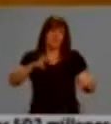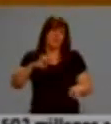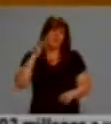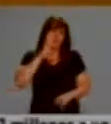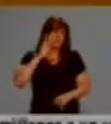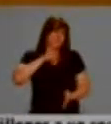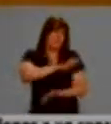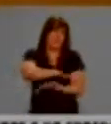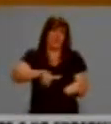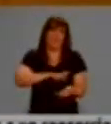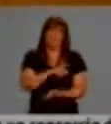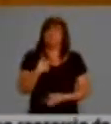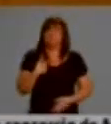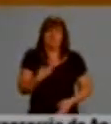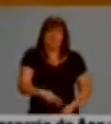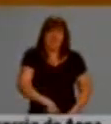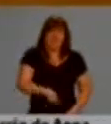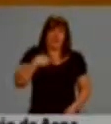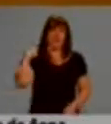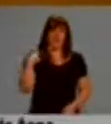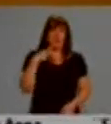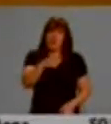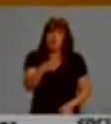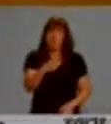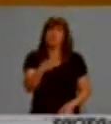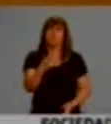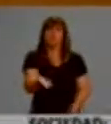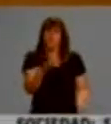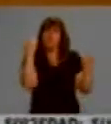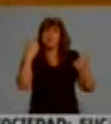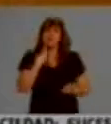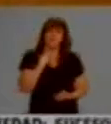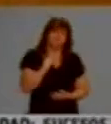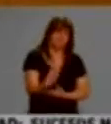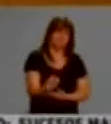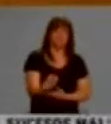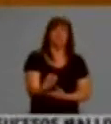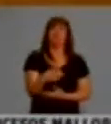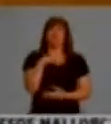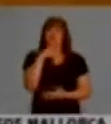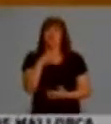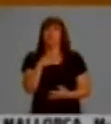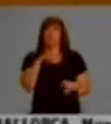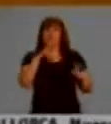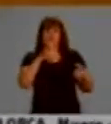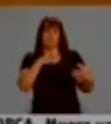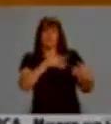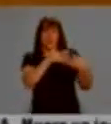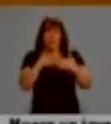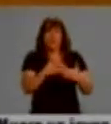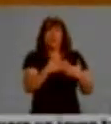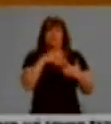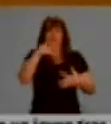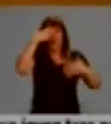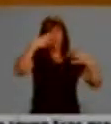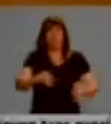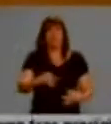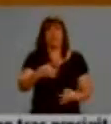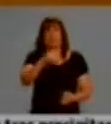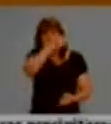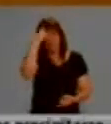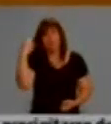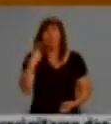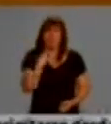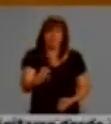generalizada. Y es dificilísimo luchar contra esa imagen, es dificilísimo luchar contra esa convicción. Hay,